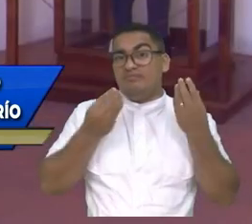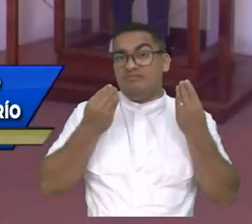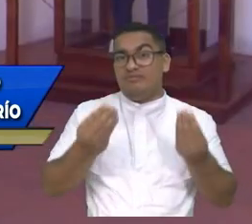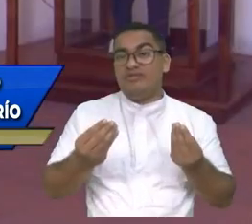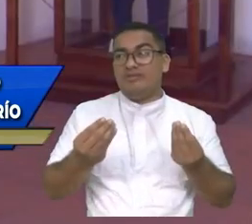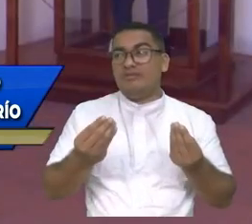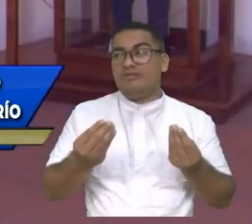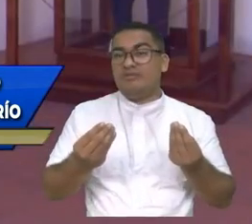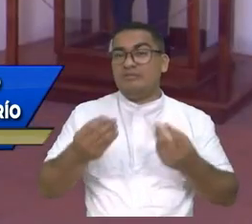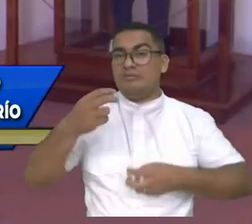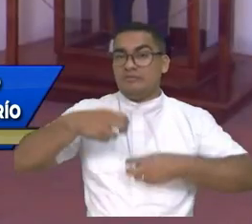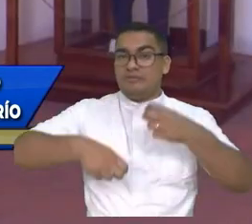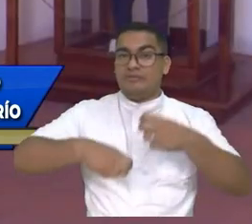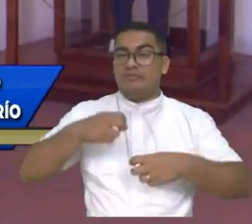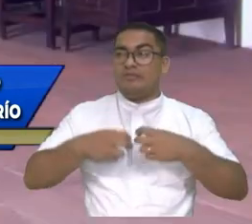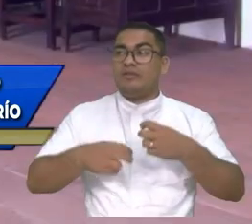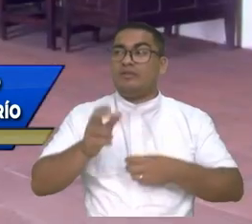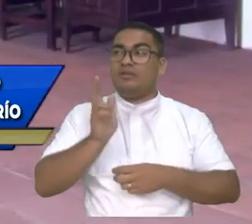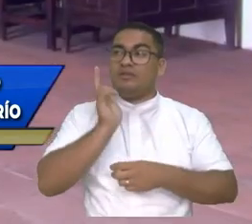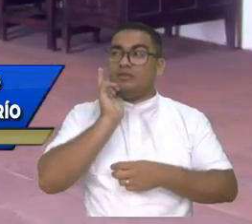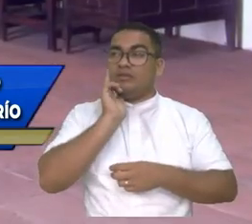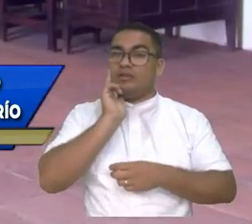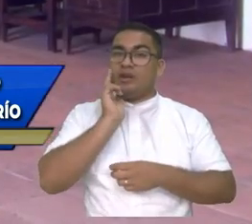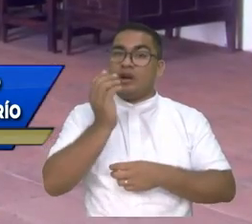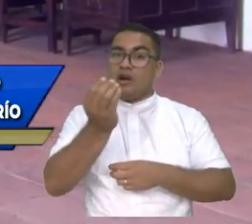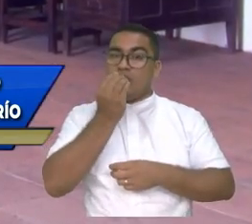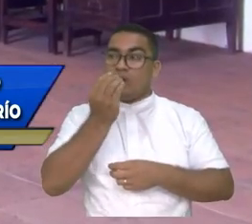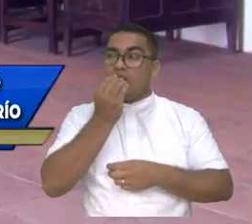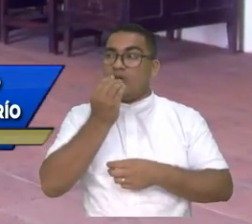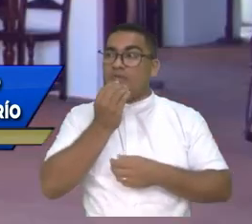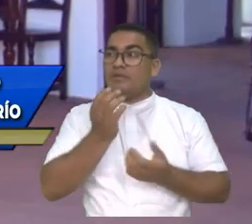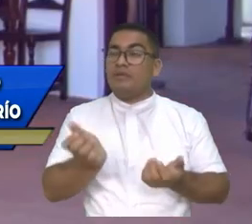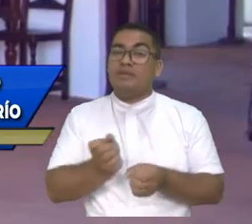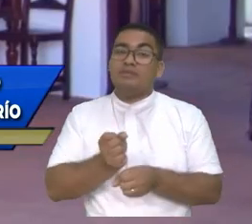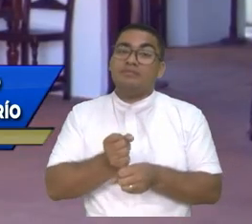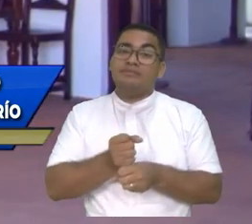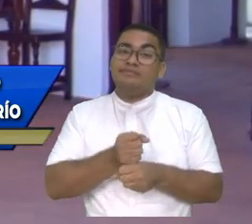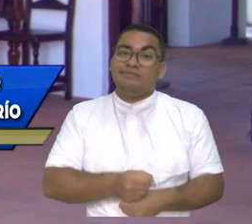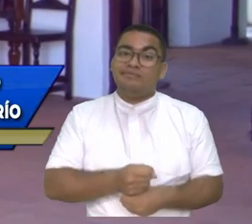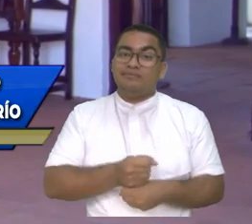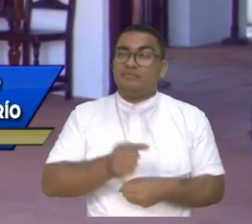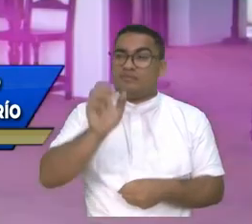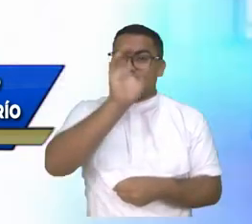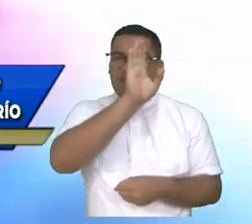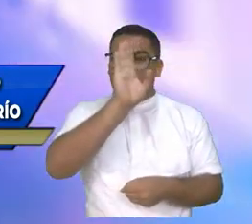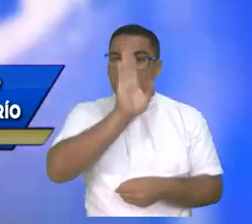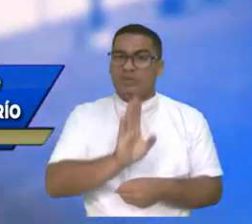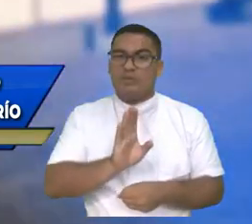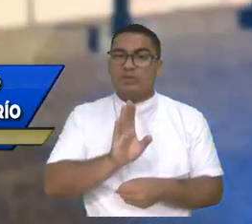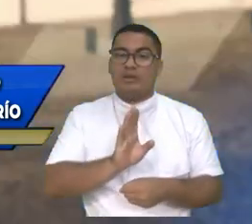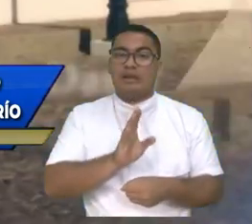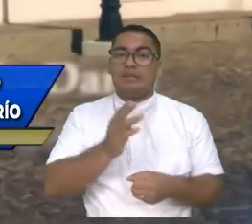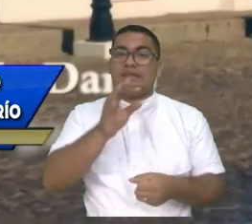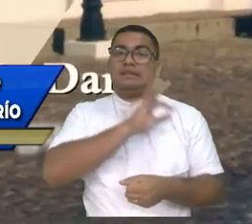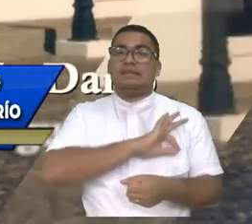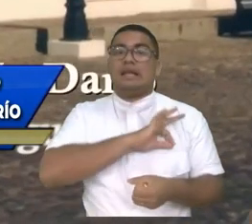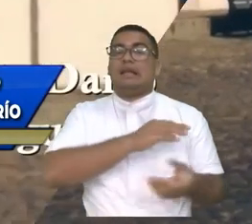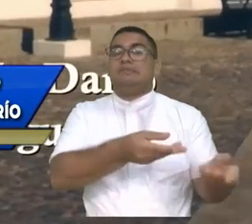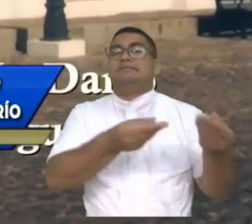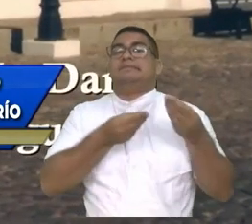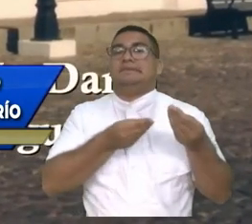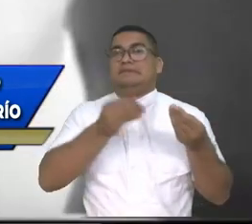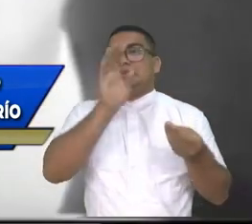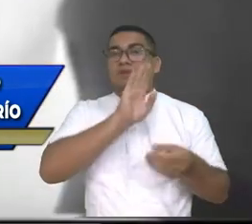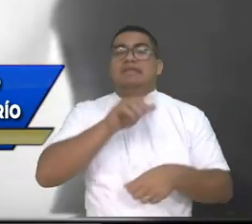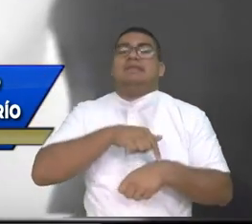más problemas con su falta de alimentación, porque nunca le llegaban los salarios a tiempo.